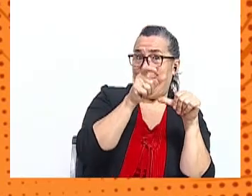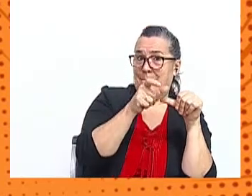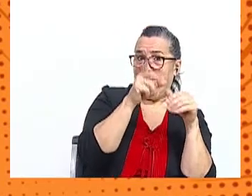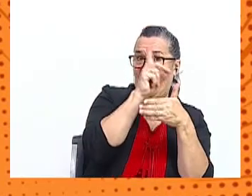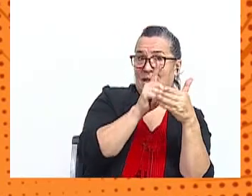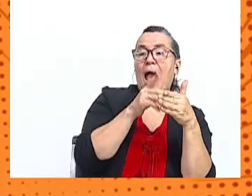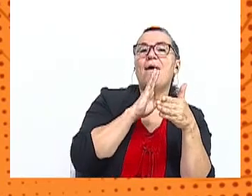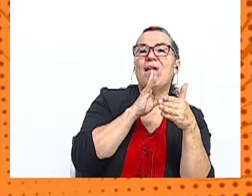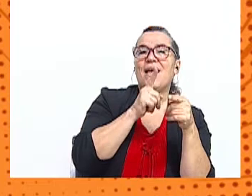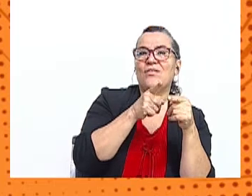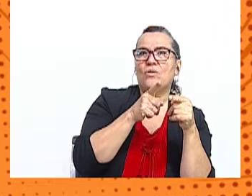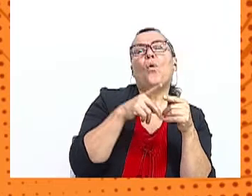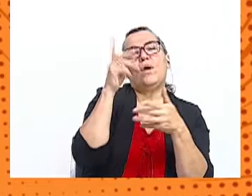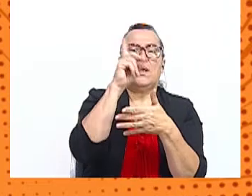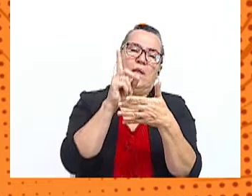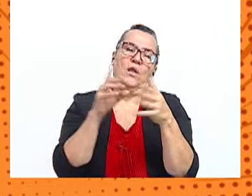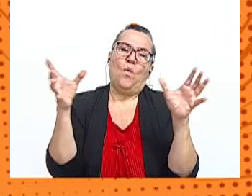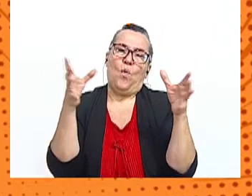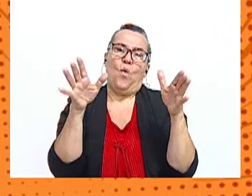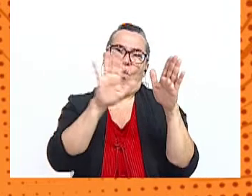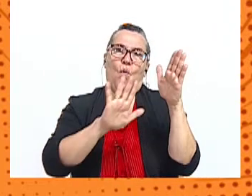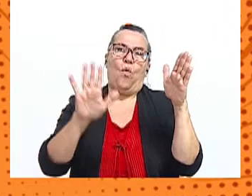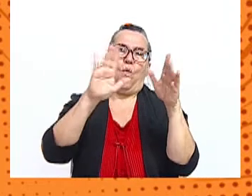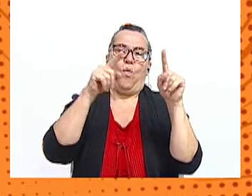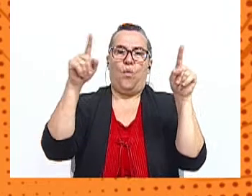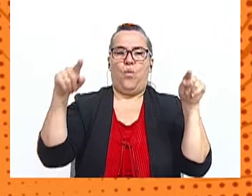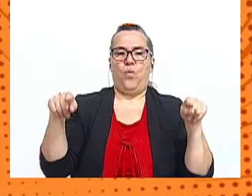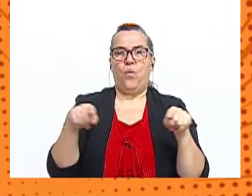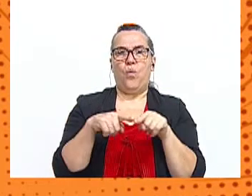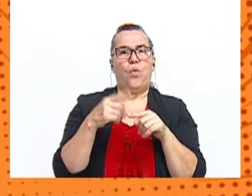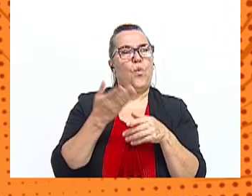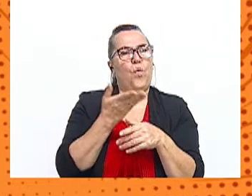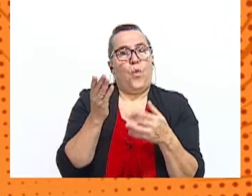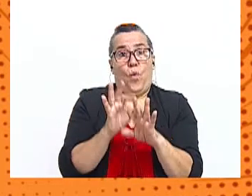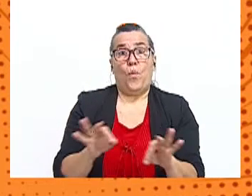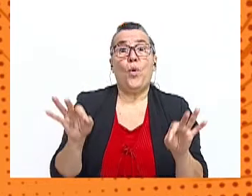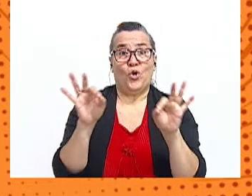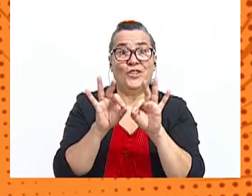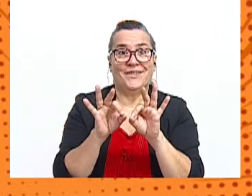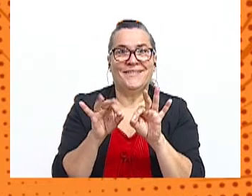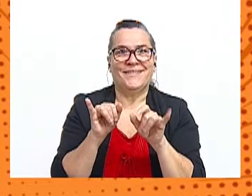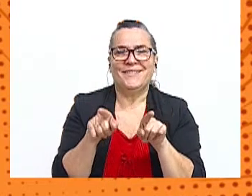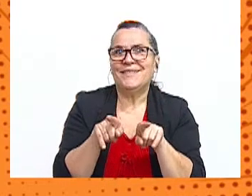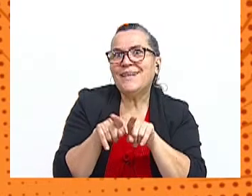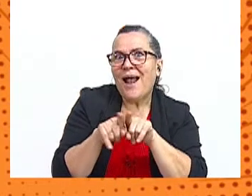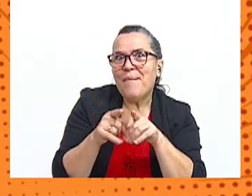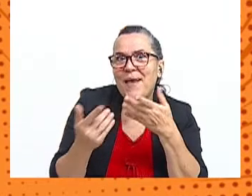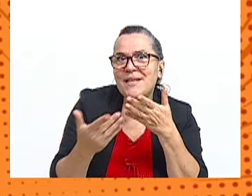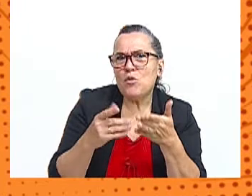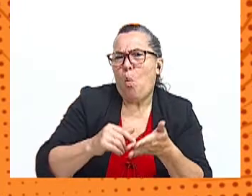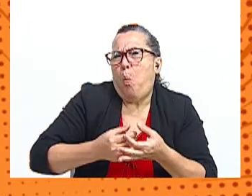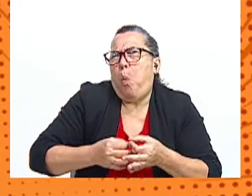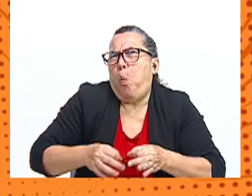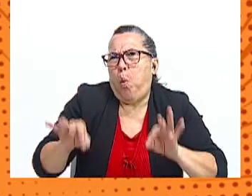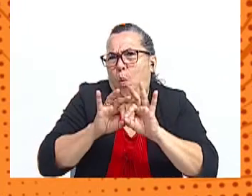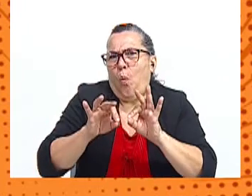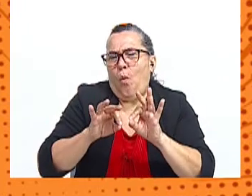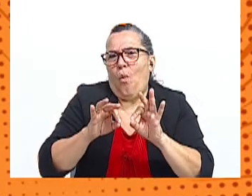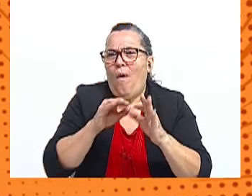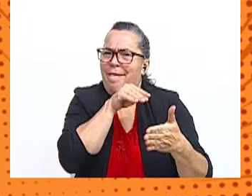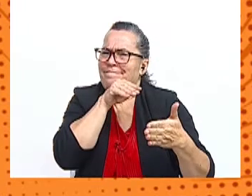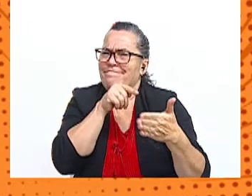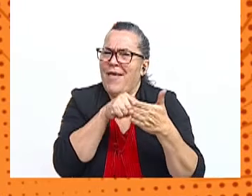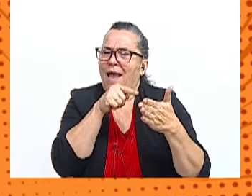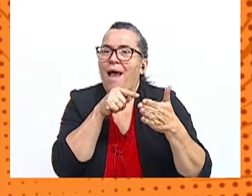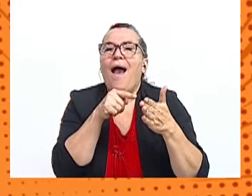Y el dibujo, por supuesto, uno de los elementos importantes y quizás medulares de una tira